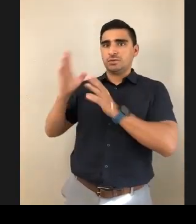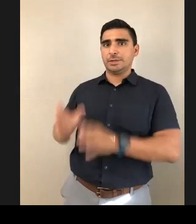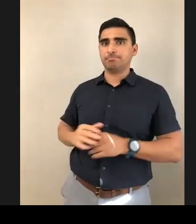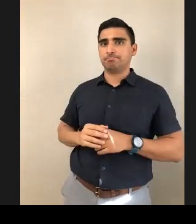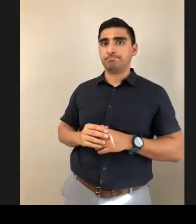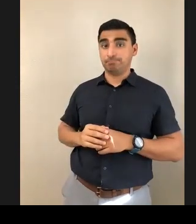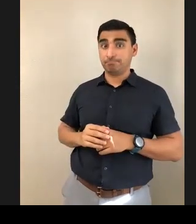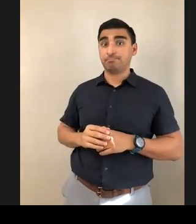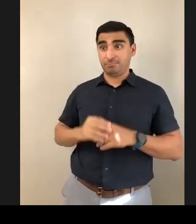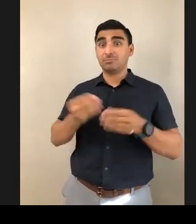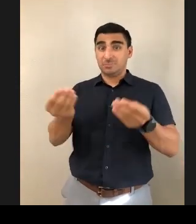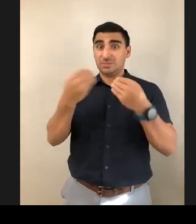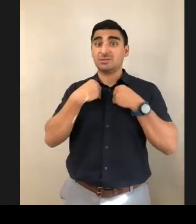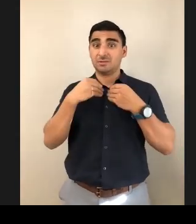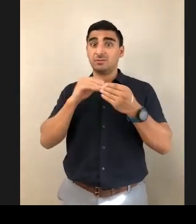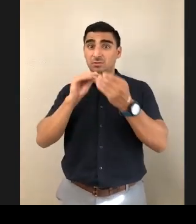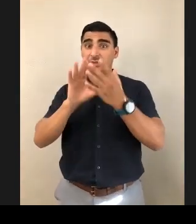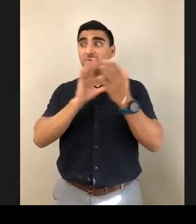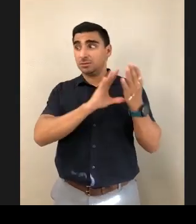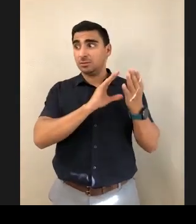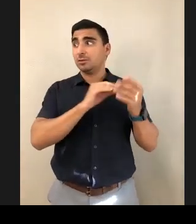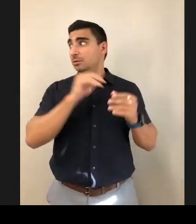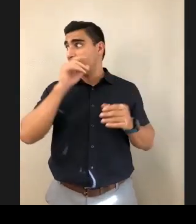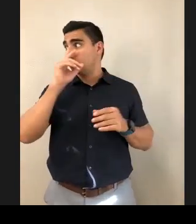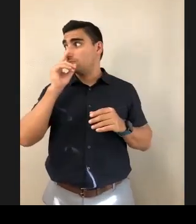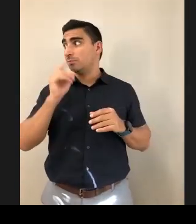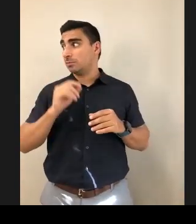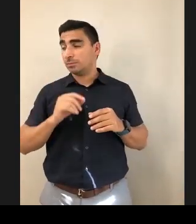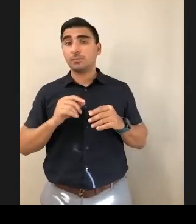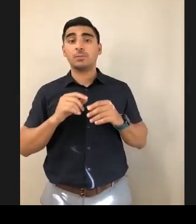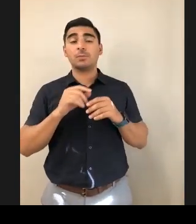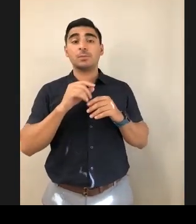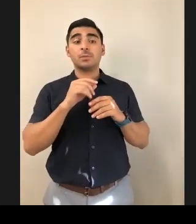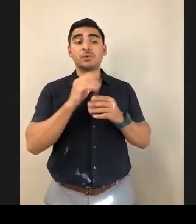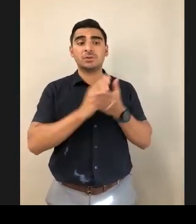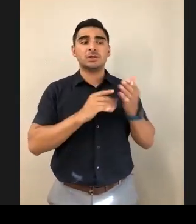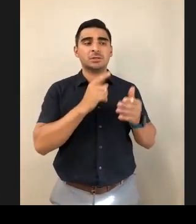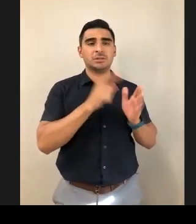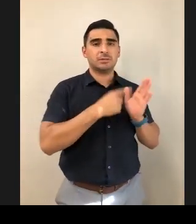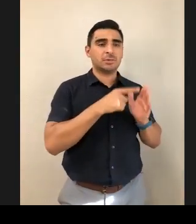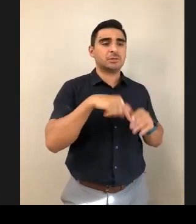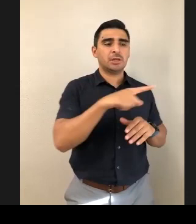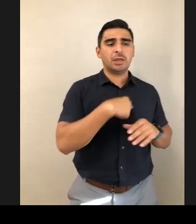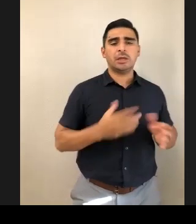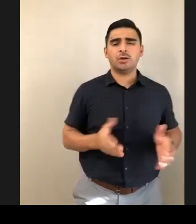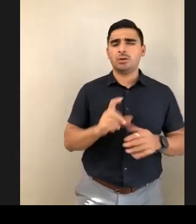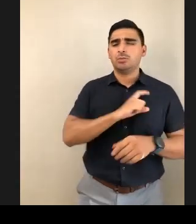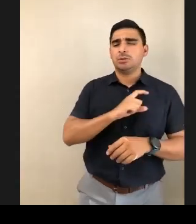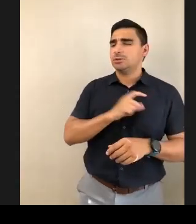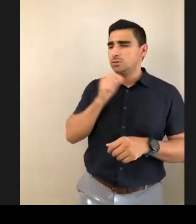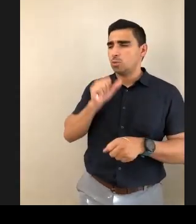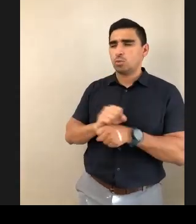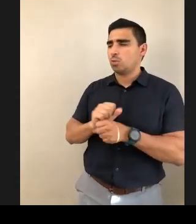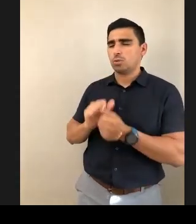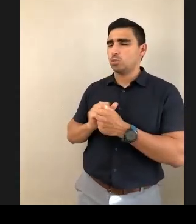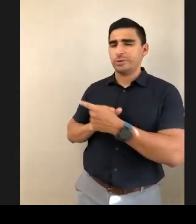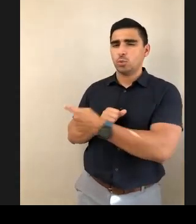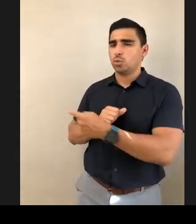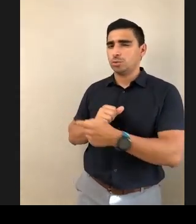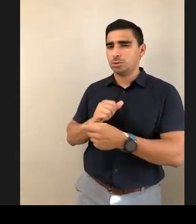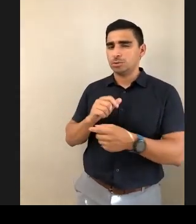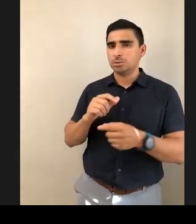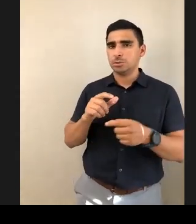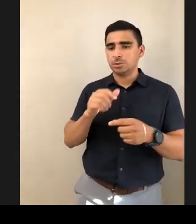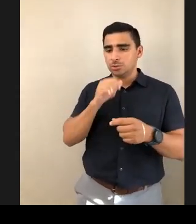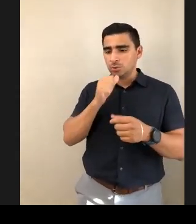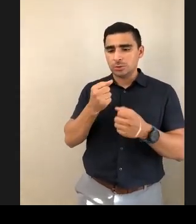supervisión. Yo sé que les pedían a los oficiales que no cooperaran con